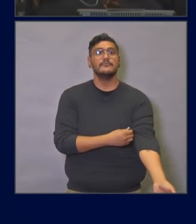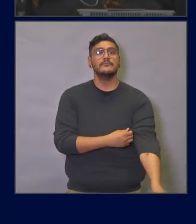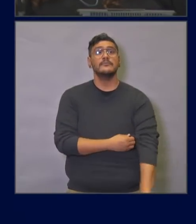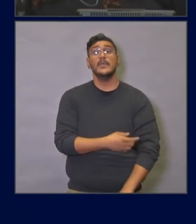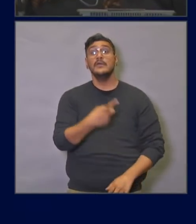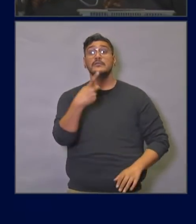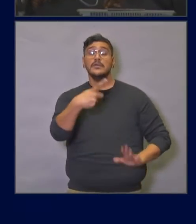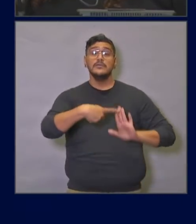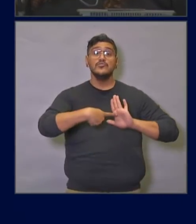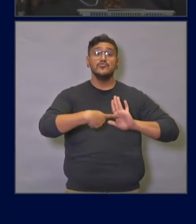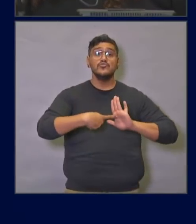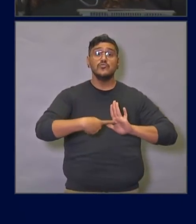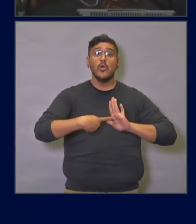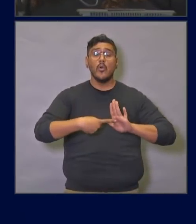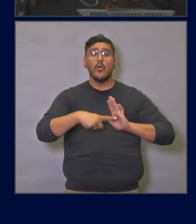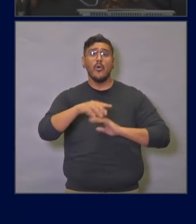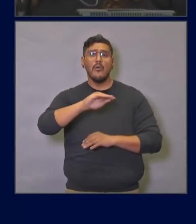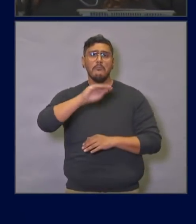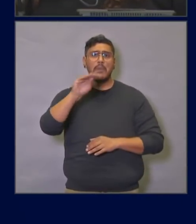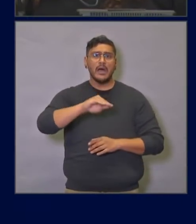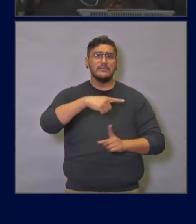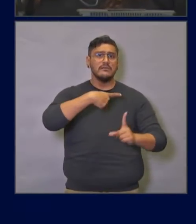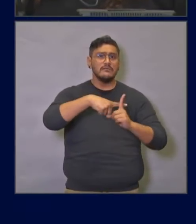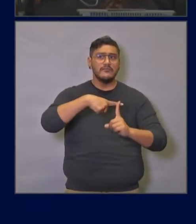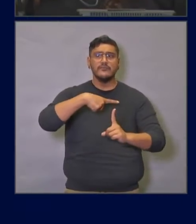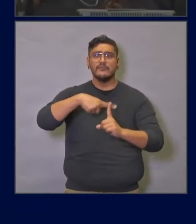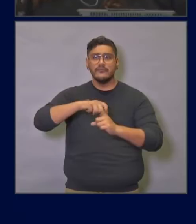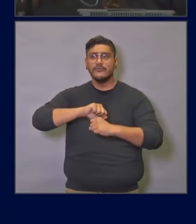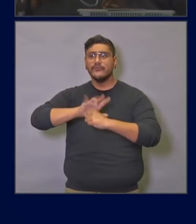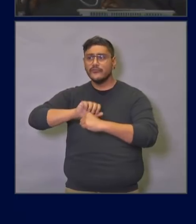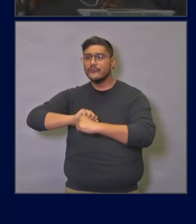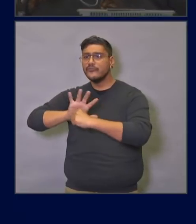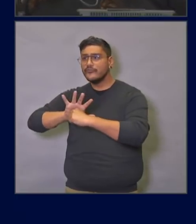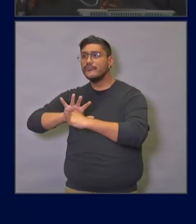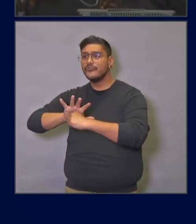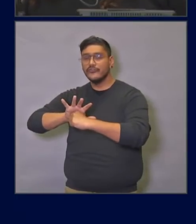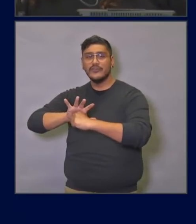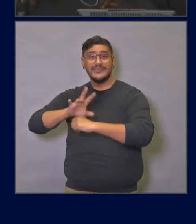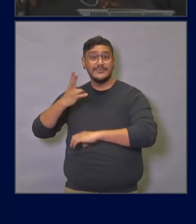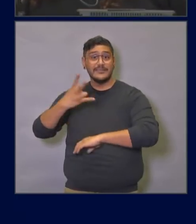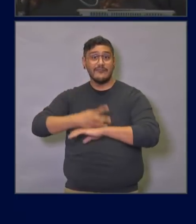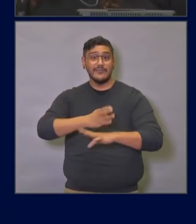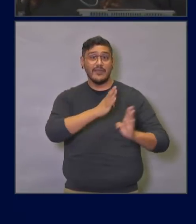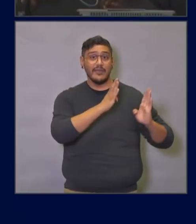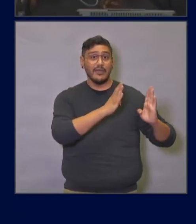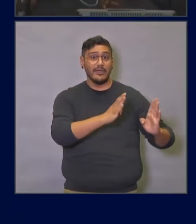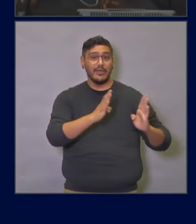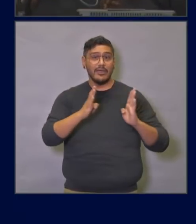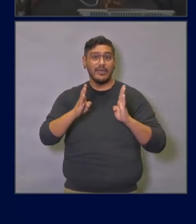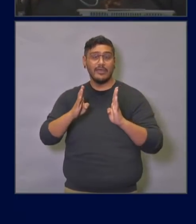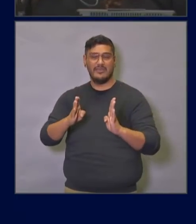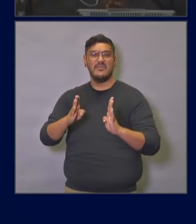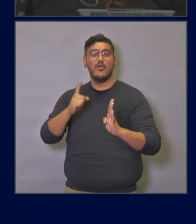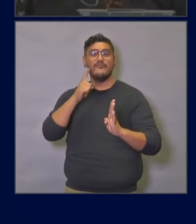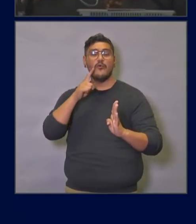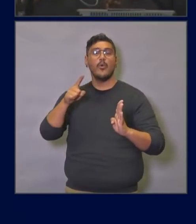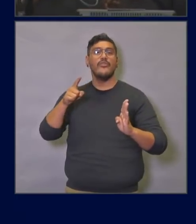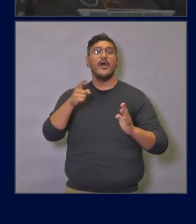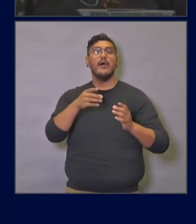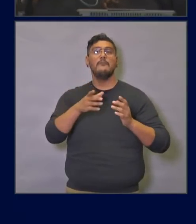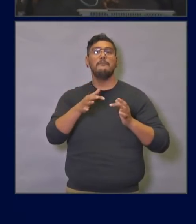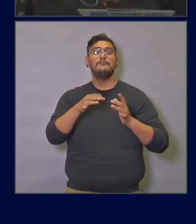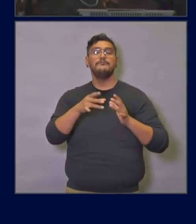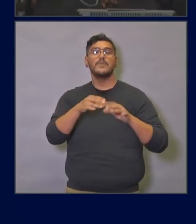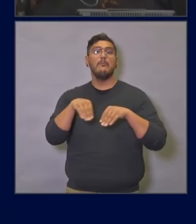Este gráfico muestra la tasa de positividad porcentual móvil de 7 días para las pruebas de COVID-19 en el